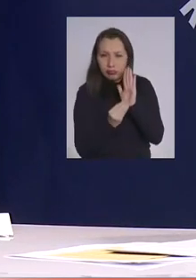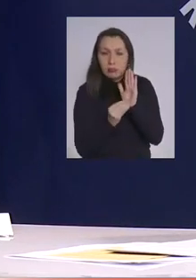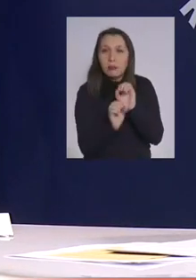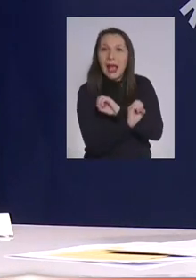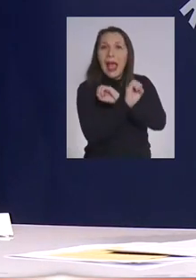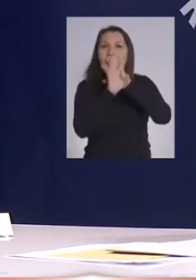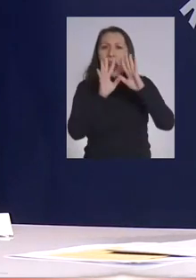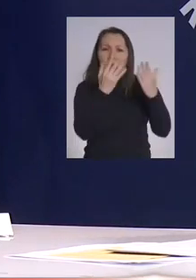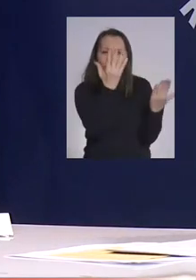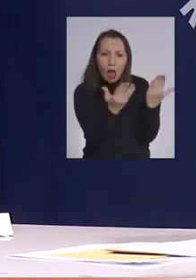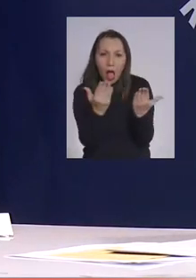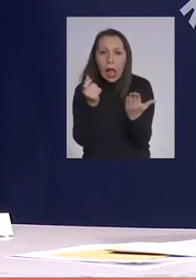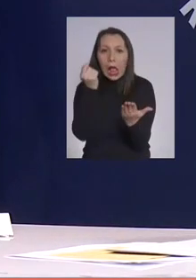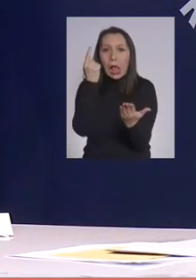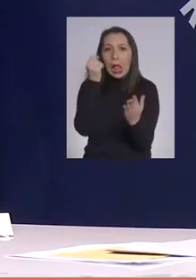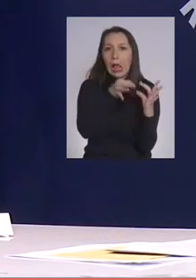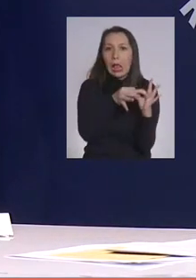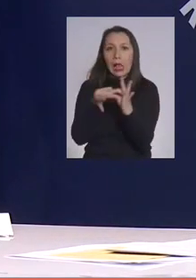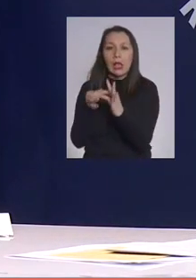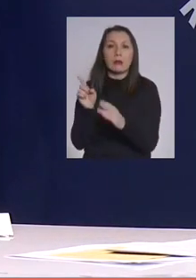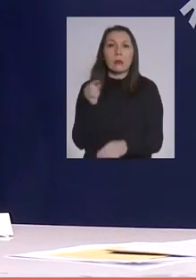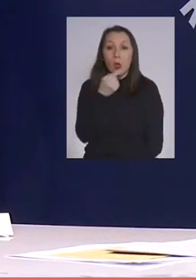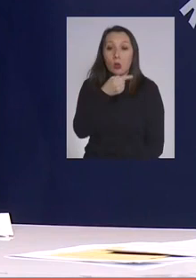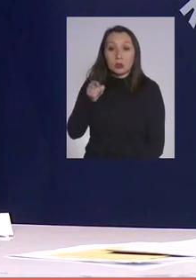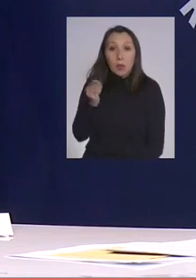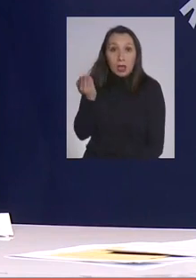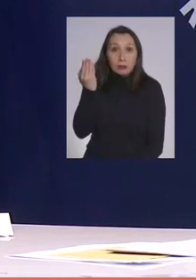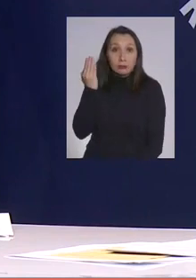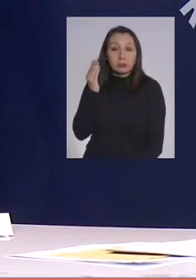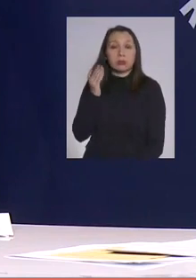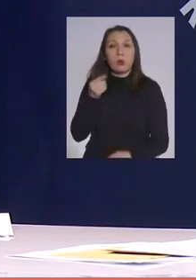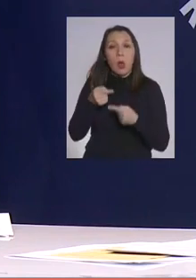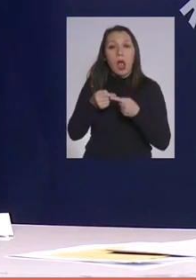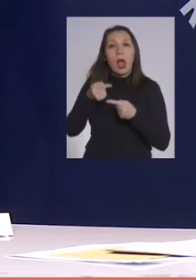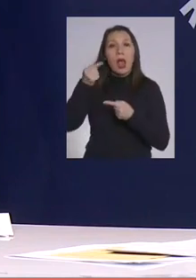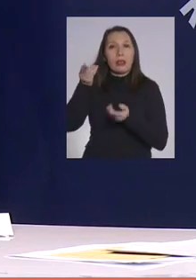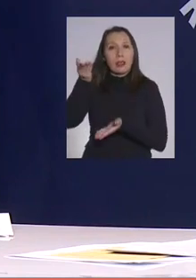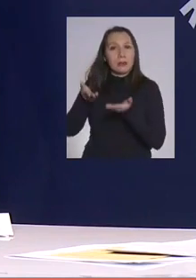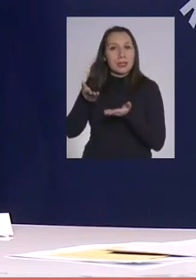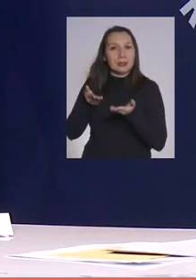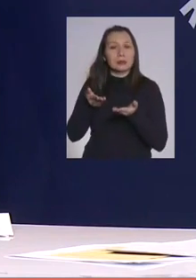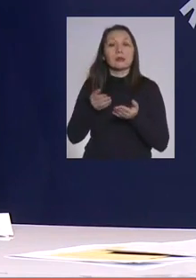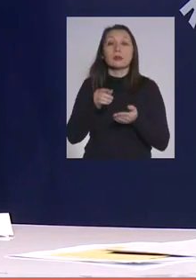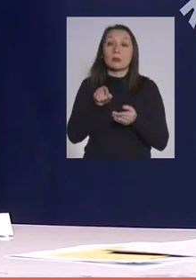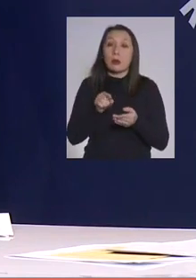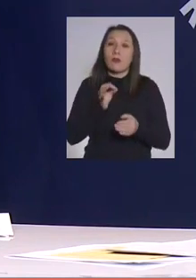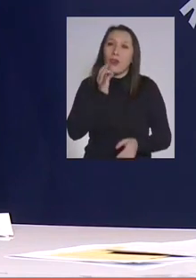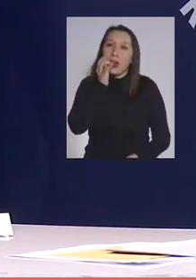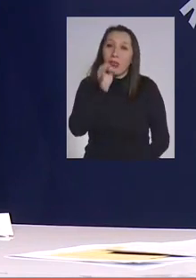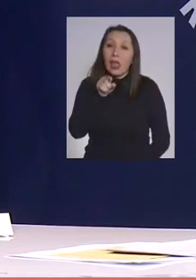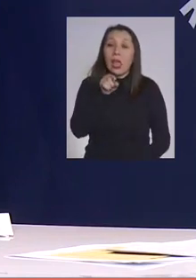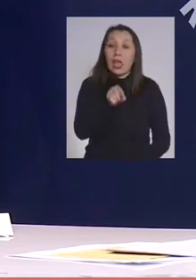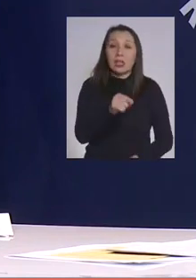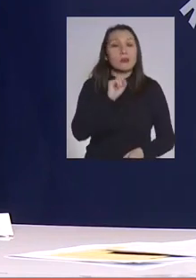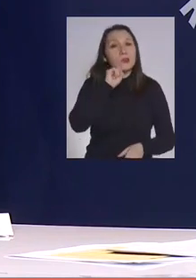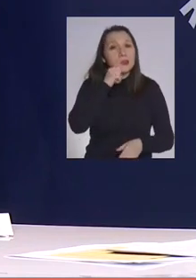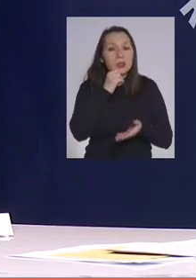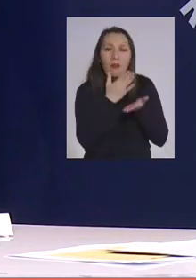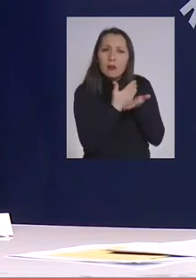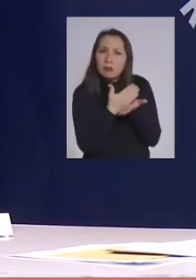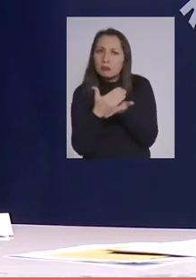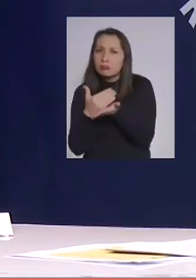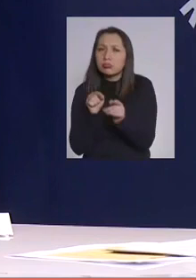de una manera sustancial la última semana en relación a la semana anterior por lo tanto quiero decirles que esta es una estrategia que